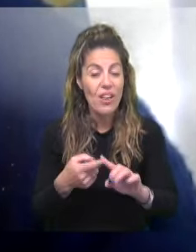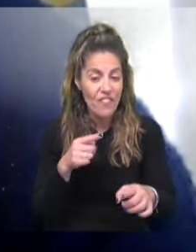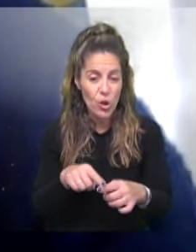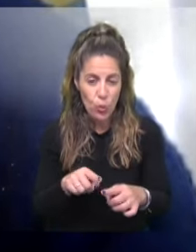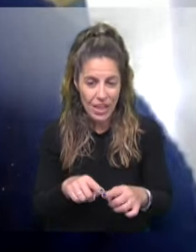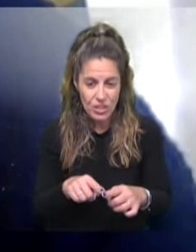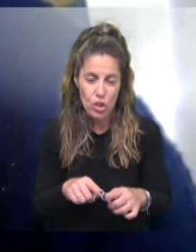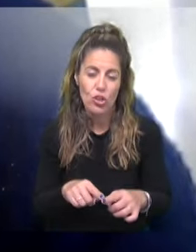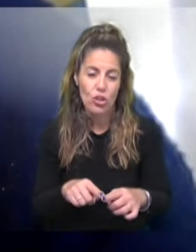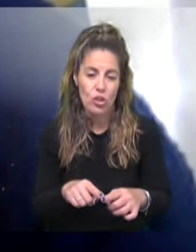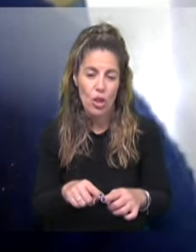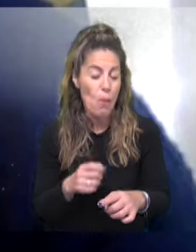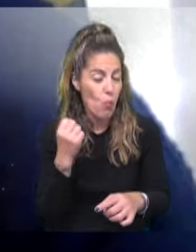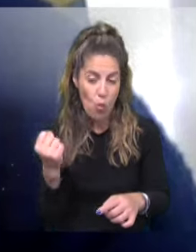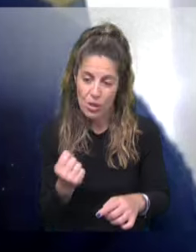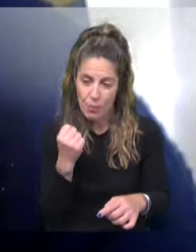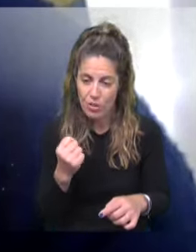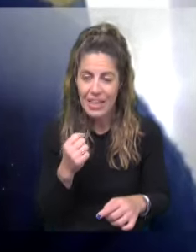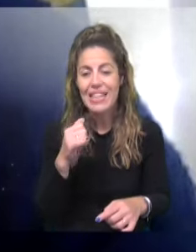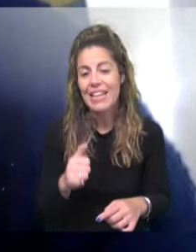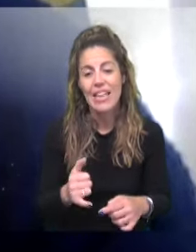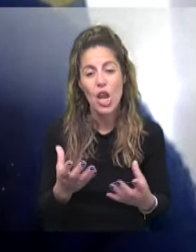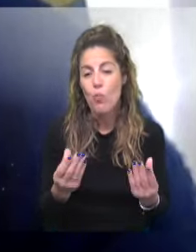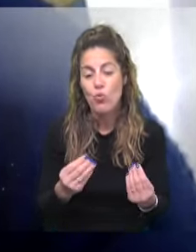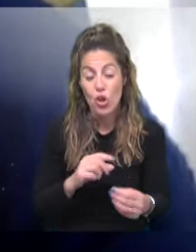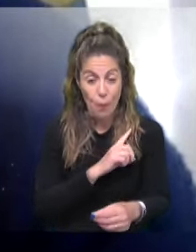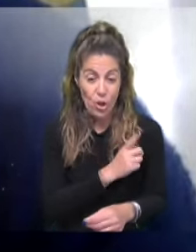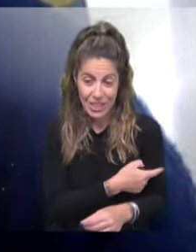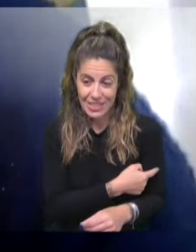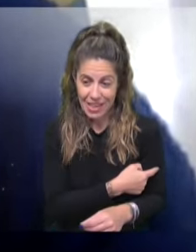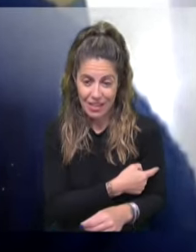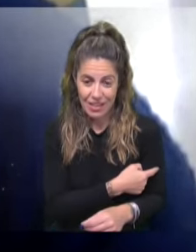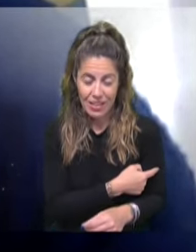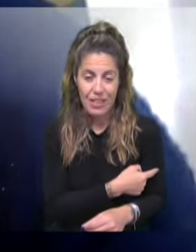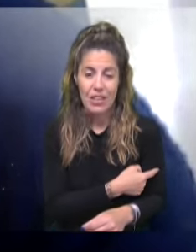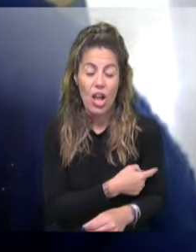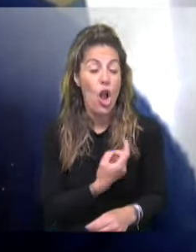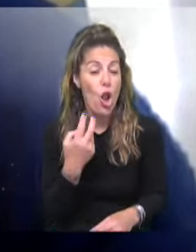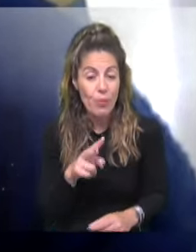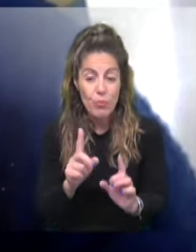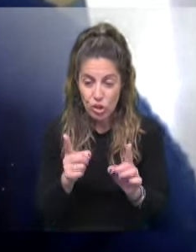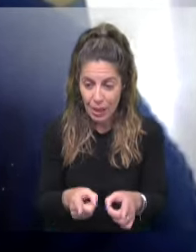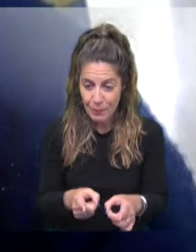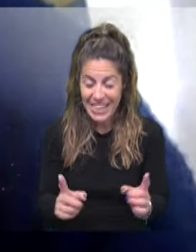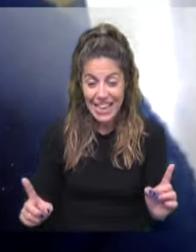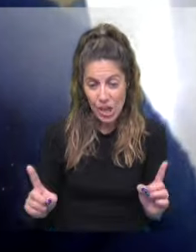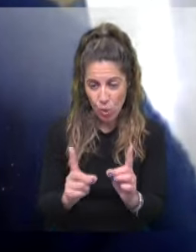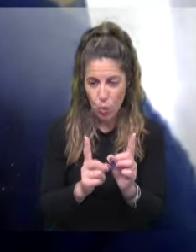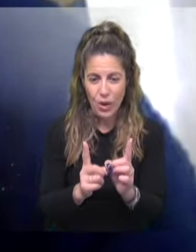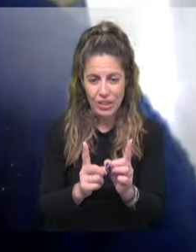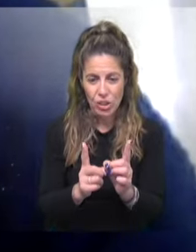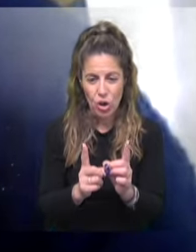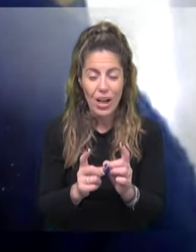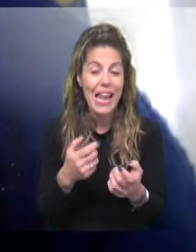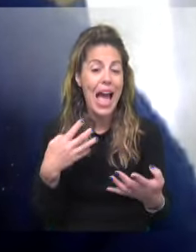yo creo que es este muy importante y que tiene muchísimo potencial No es cierto este lo vimos también en el encuentro en esta